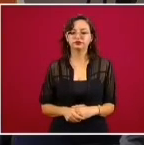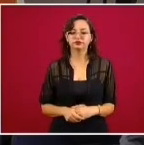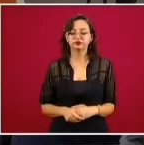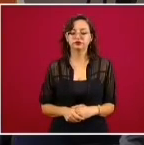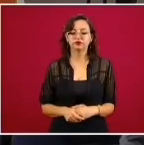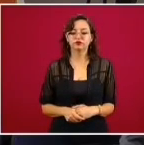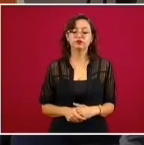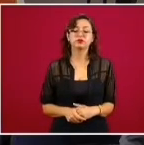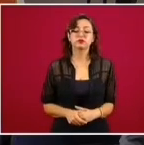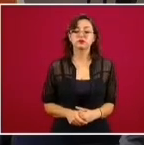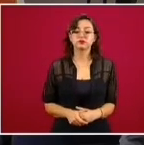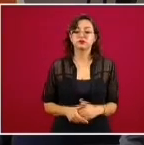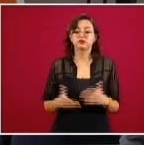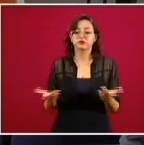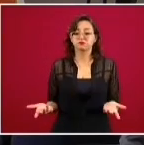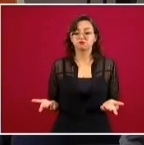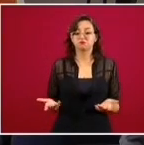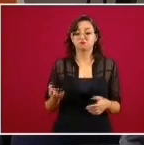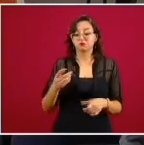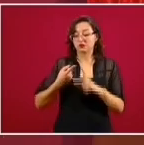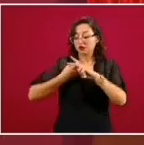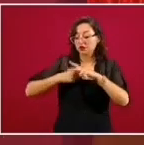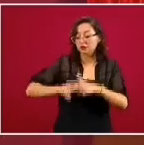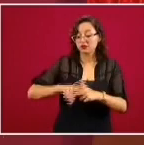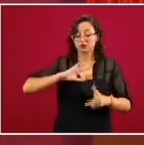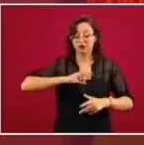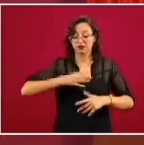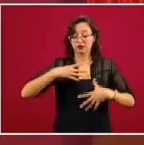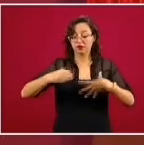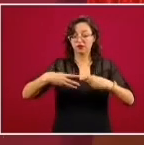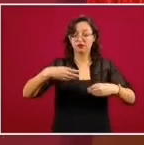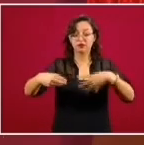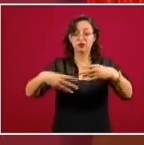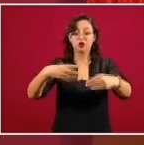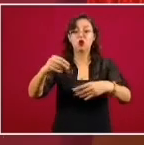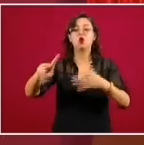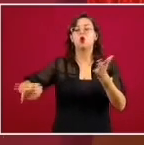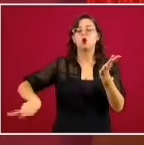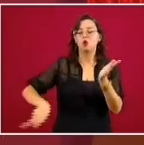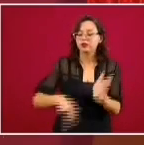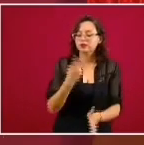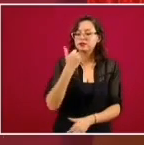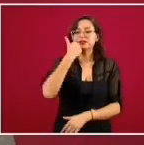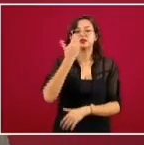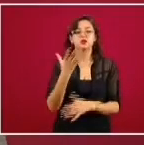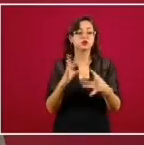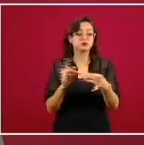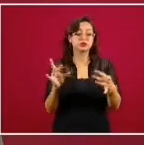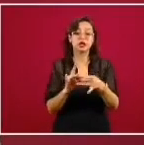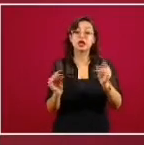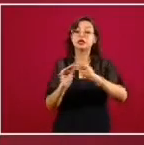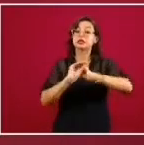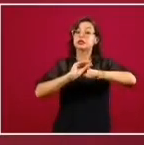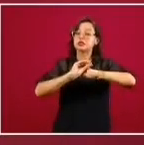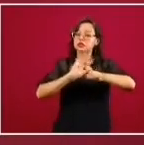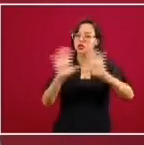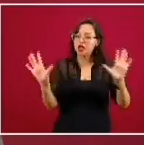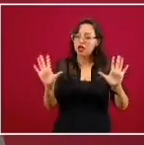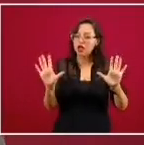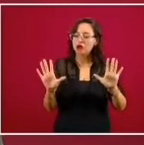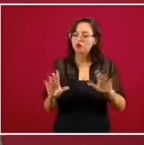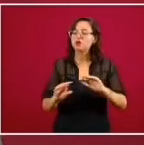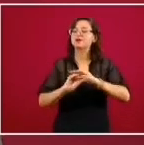Esta es la predicción para este primer ciclo. Insisto, quiero dejarlo extremadamente claro, si